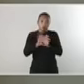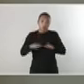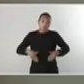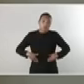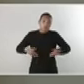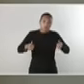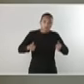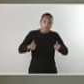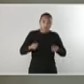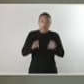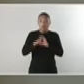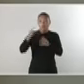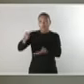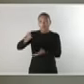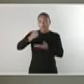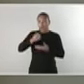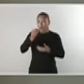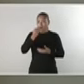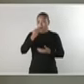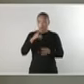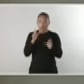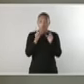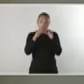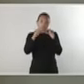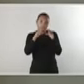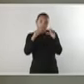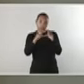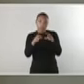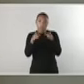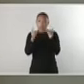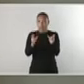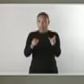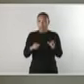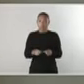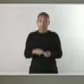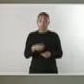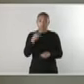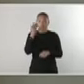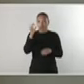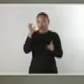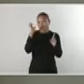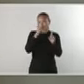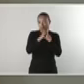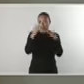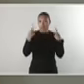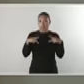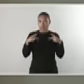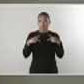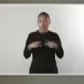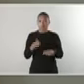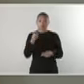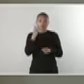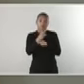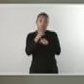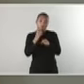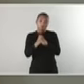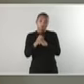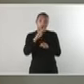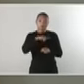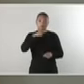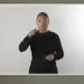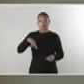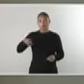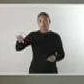a través de la despensa a través de una tarjetita que andan repartiendo ahí Quieren engañar a los ciudadanos yo los invito a que nuestro gobierno